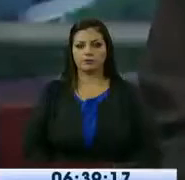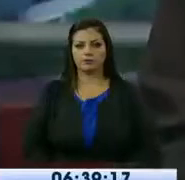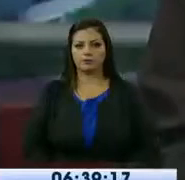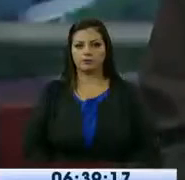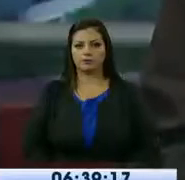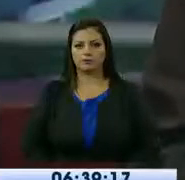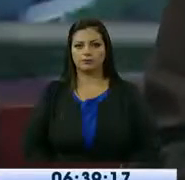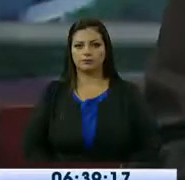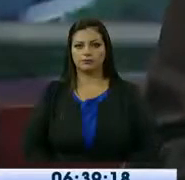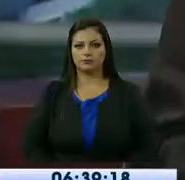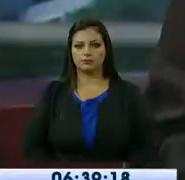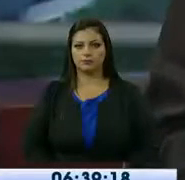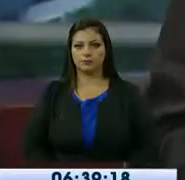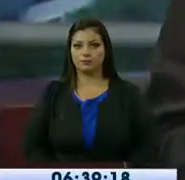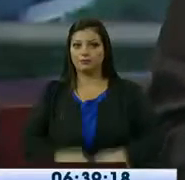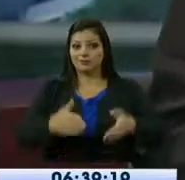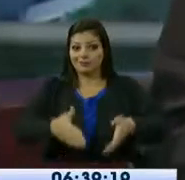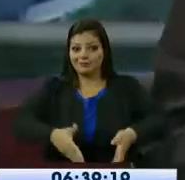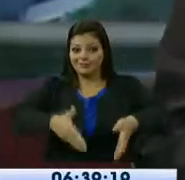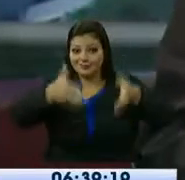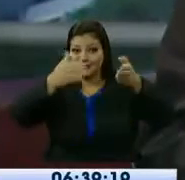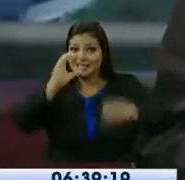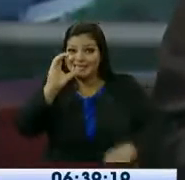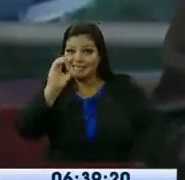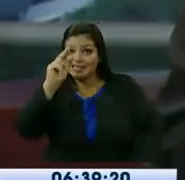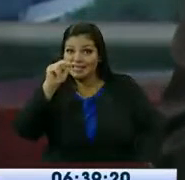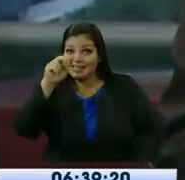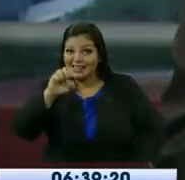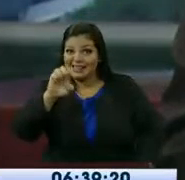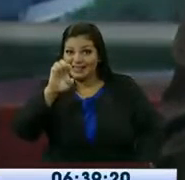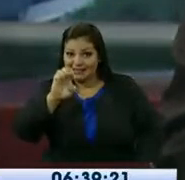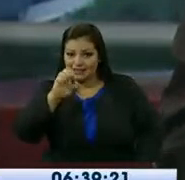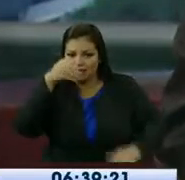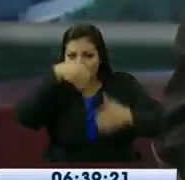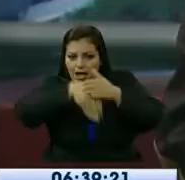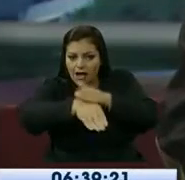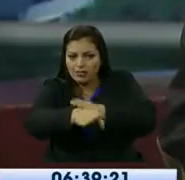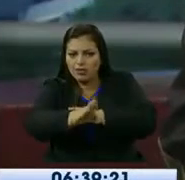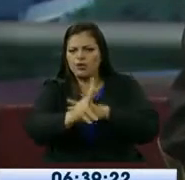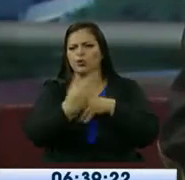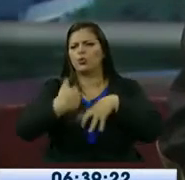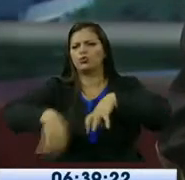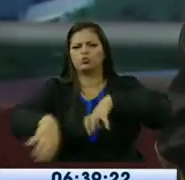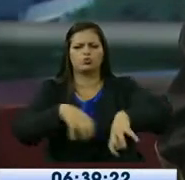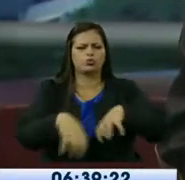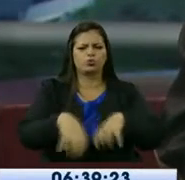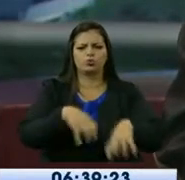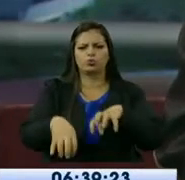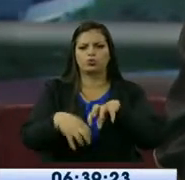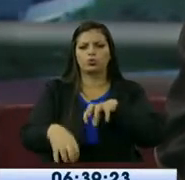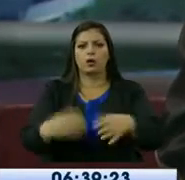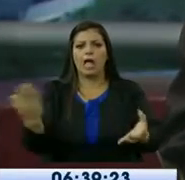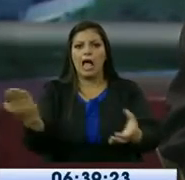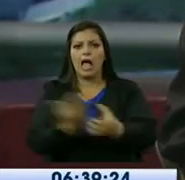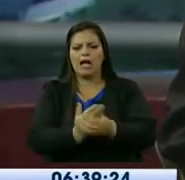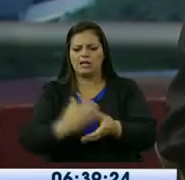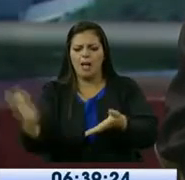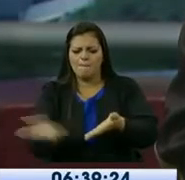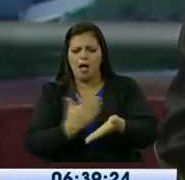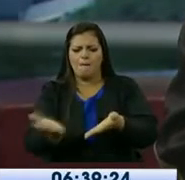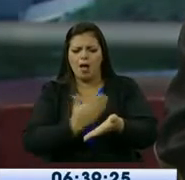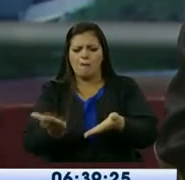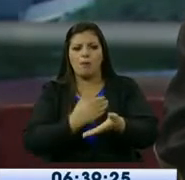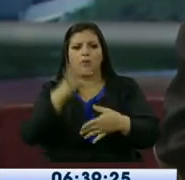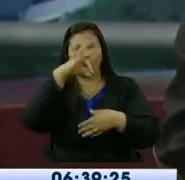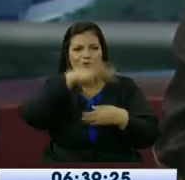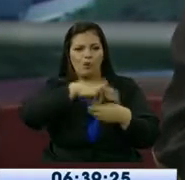Mientras tanto, en el interior de la delegación electoral del Guayas se registró un intenso movimiento debido al conteo de votos. Varios